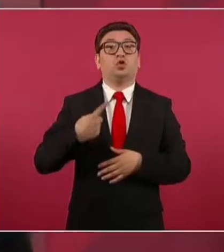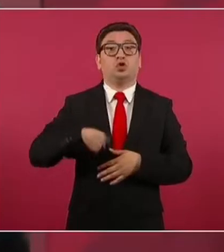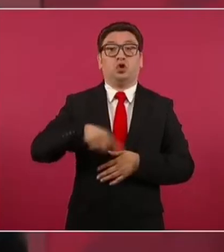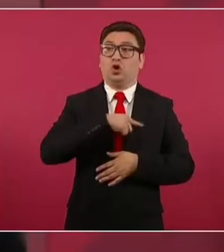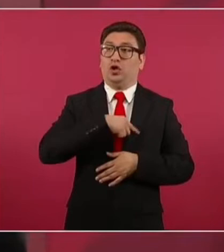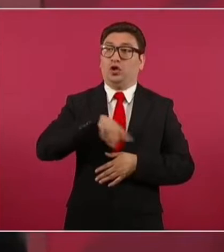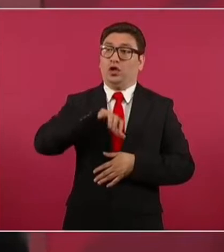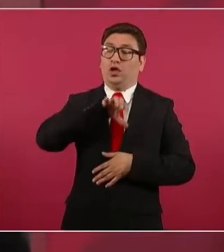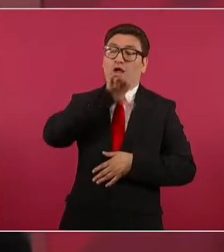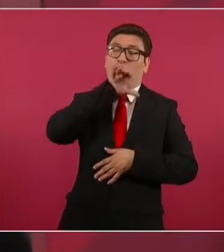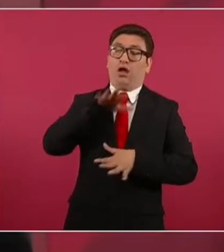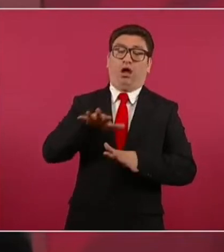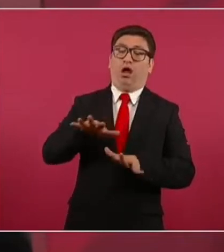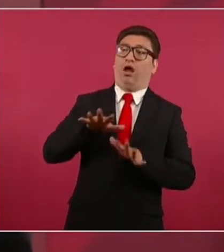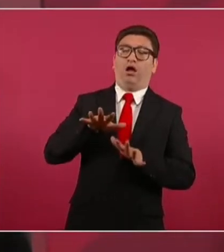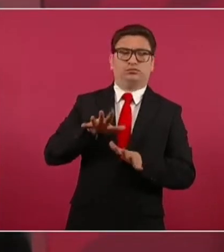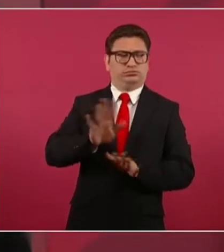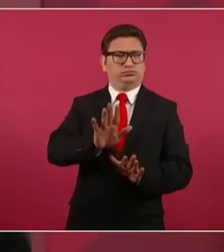apantallar,